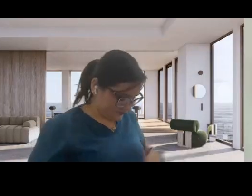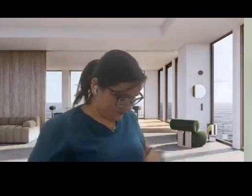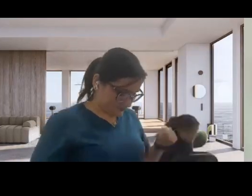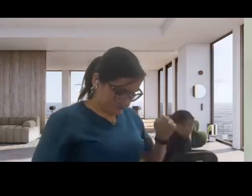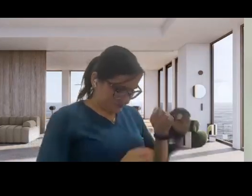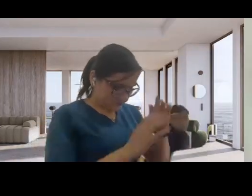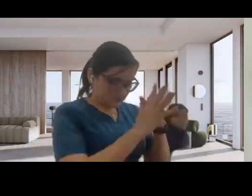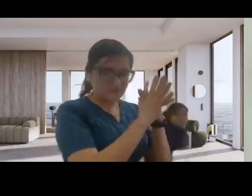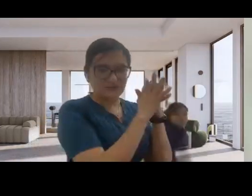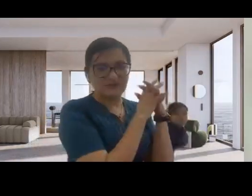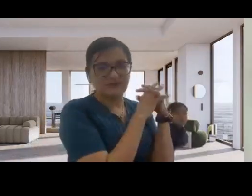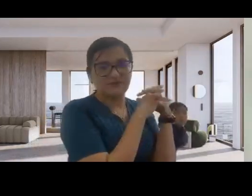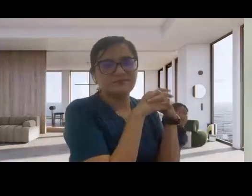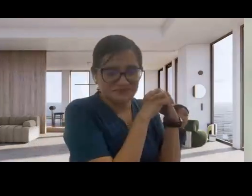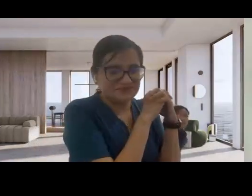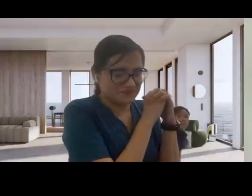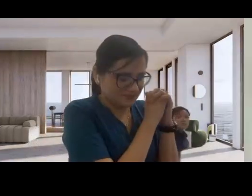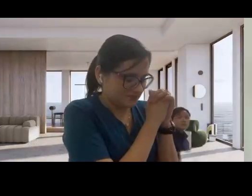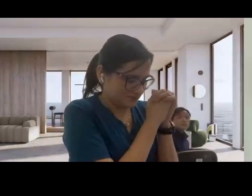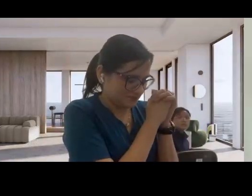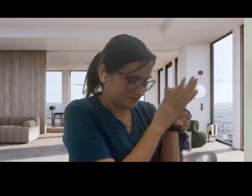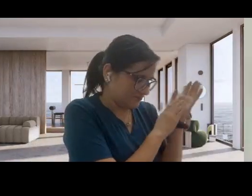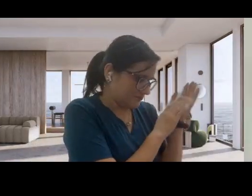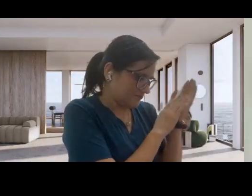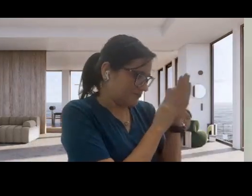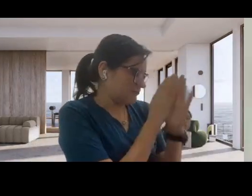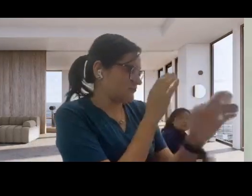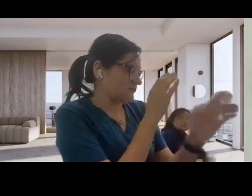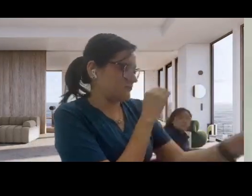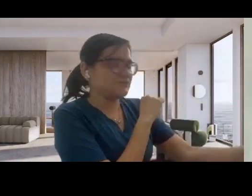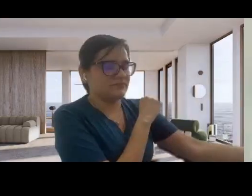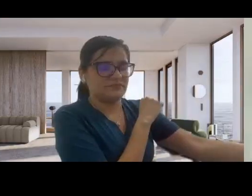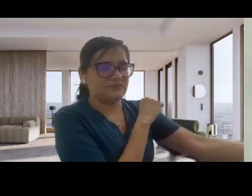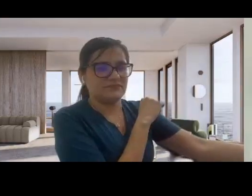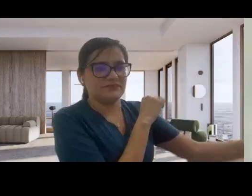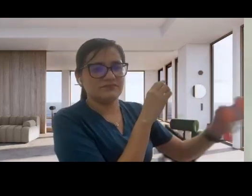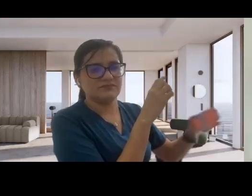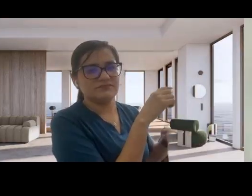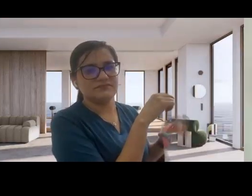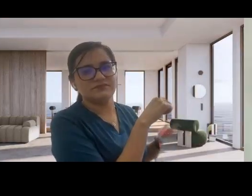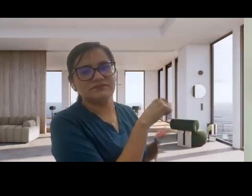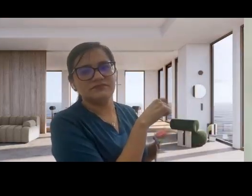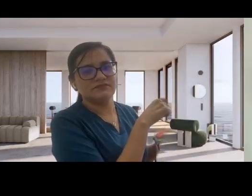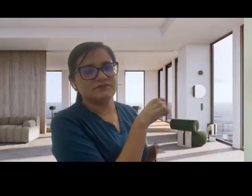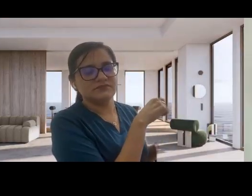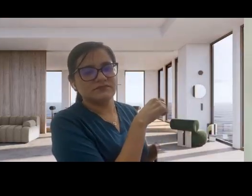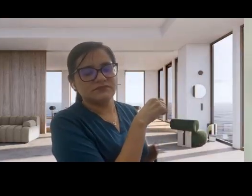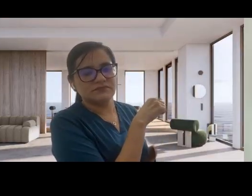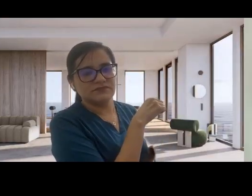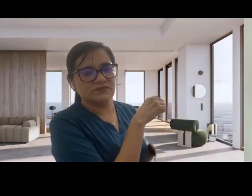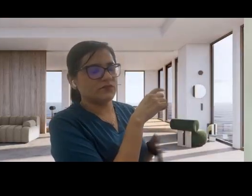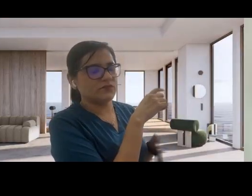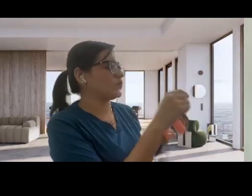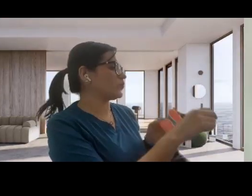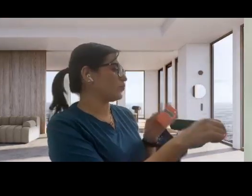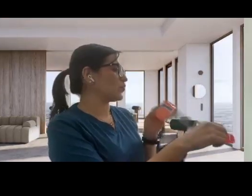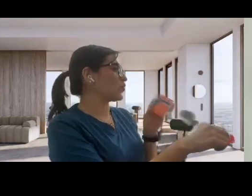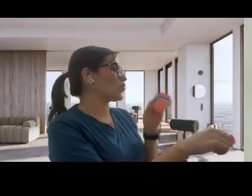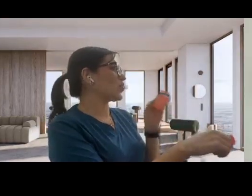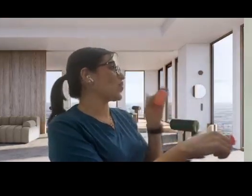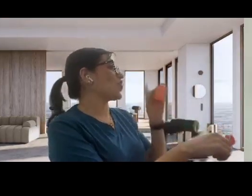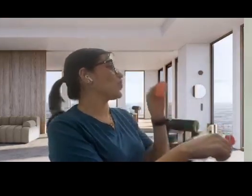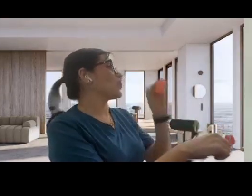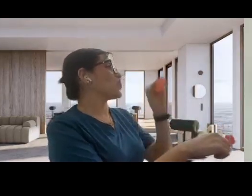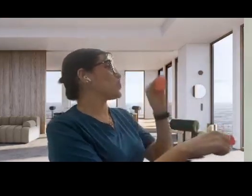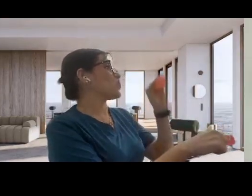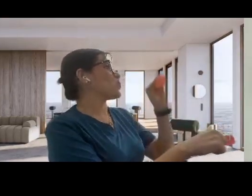nomás con el PAP. Gracias. Entonces, en muchas ocasiones, lo que le digamos no va a ser suficiente porque